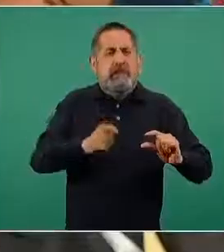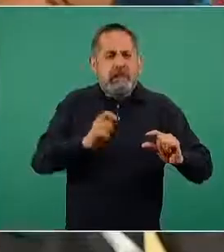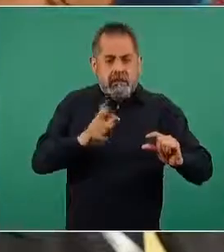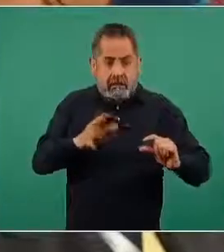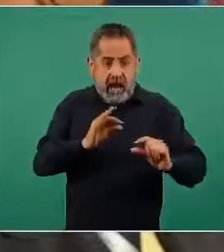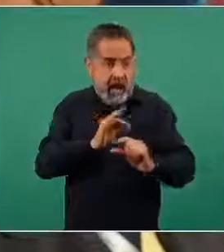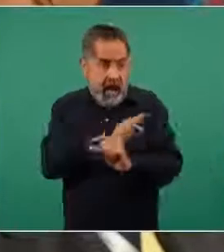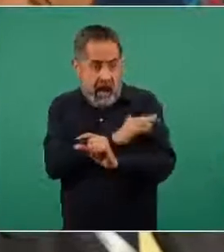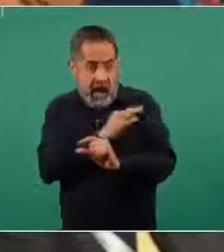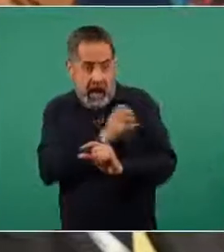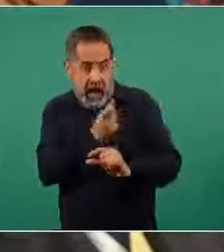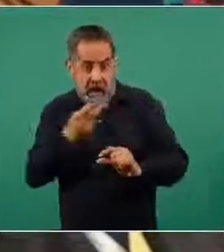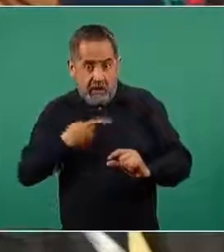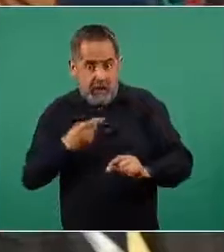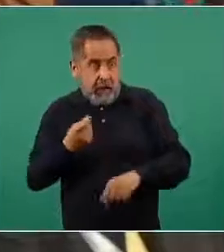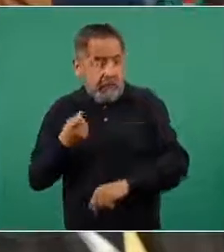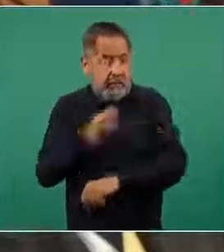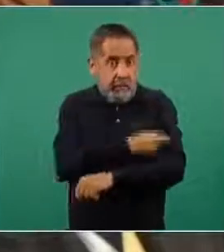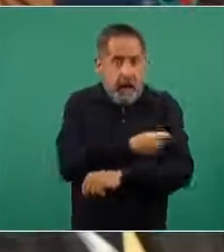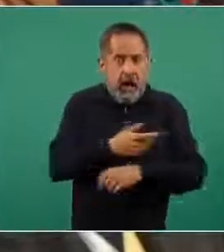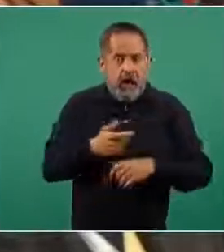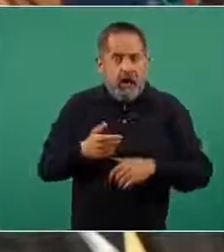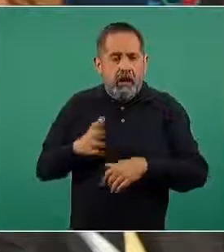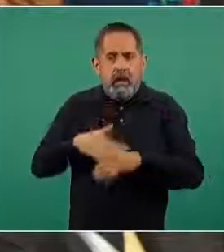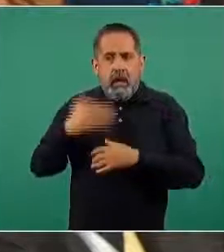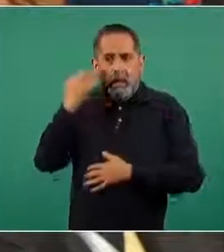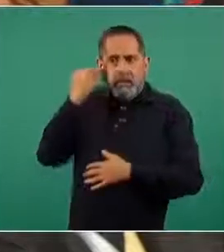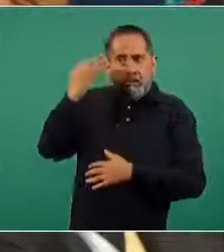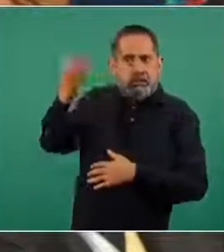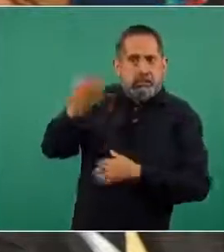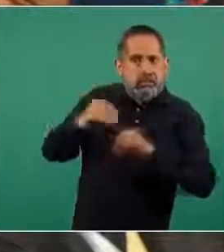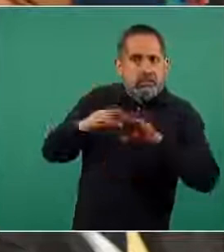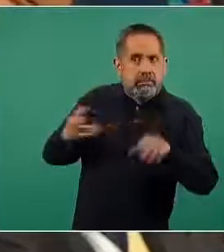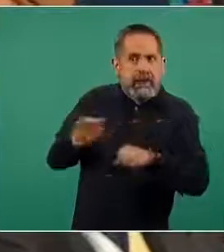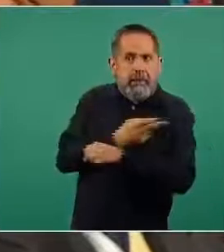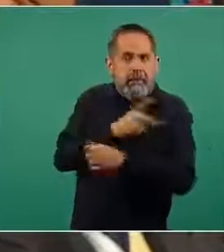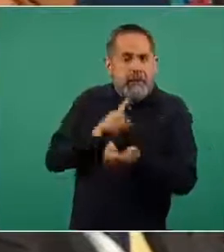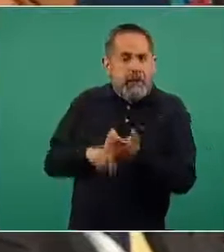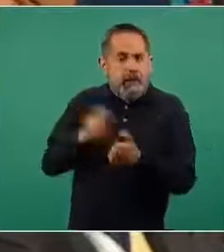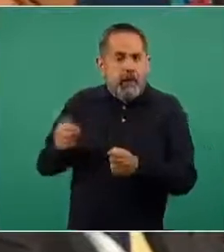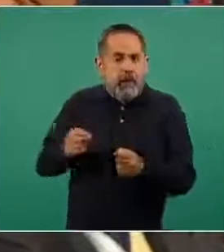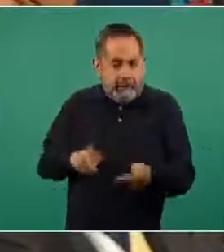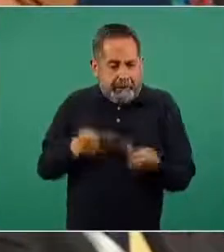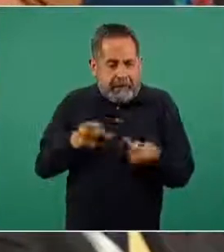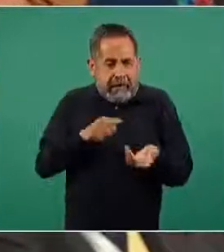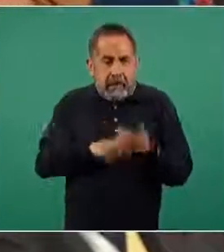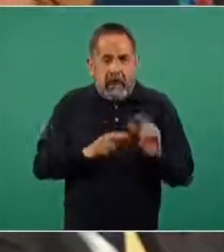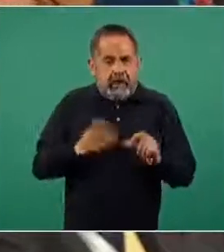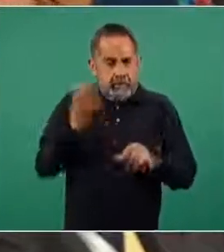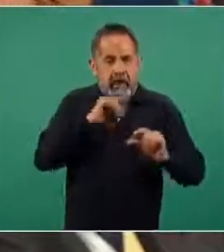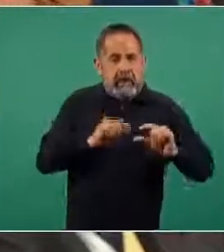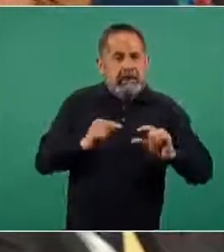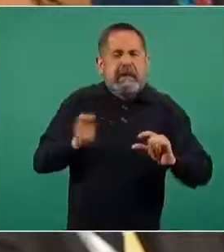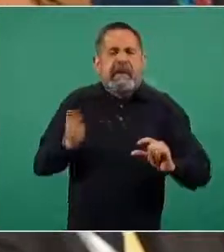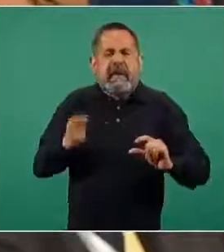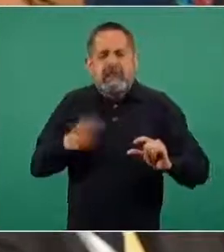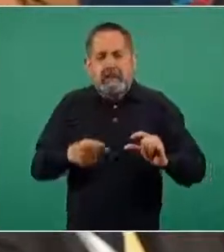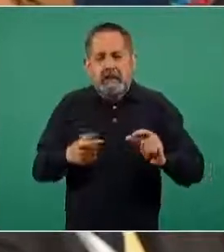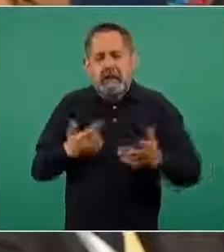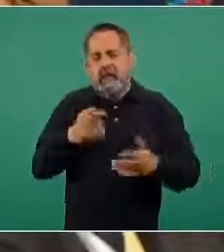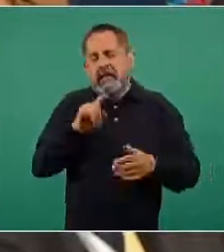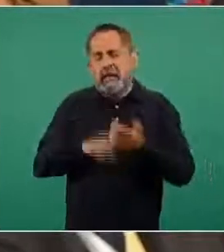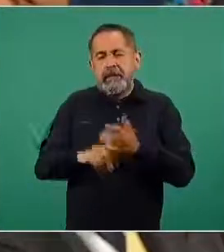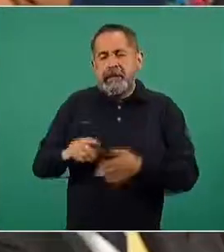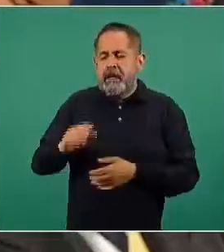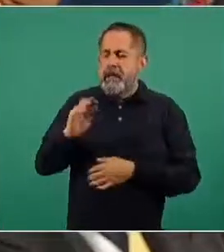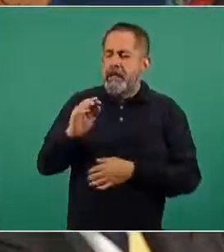aplicó a algunas personas? ¿Por qué se ha tardado tanto el proceso de conocer qué es lo que se estaba vendiendo? Y también un comentario sobre lo de Pfizer,